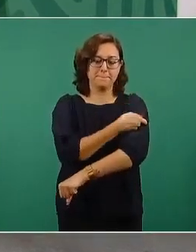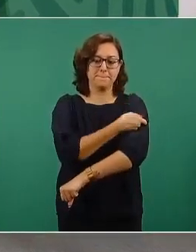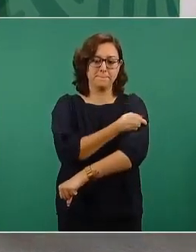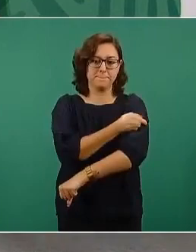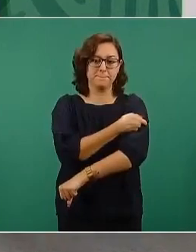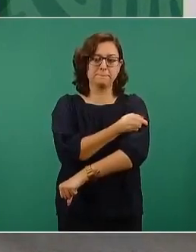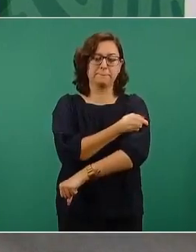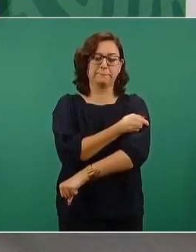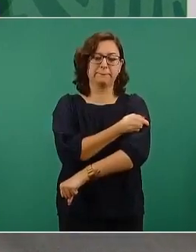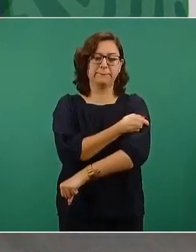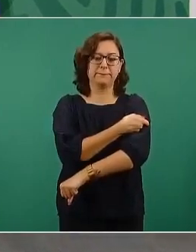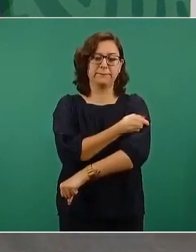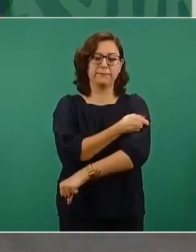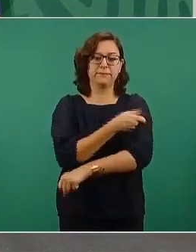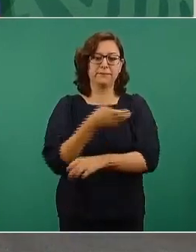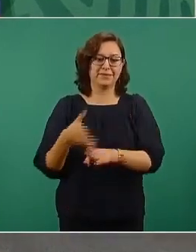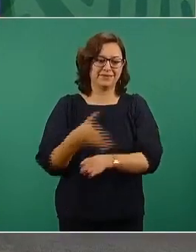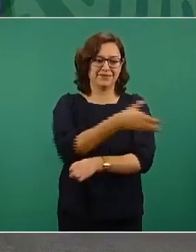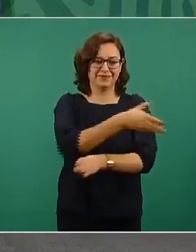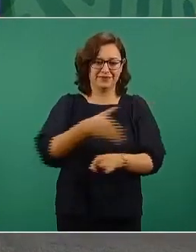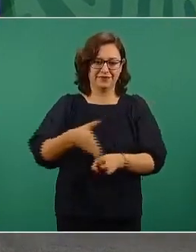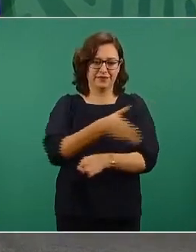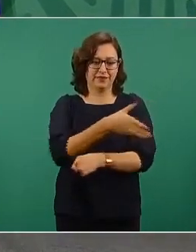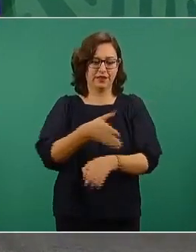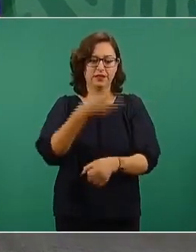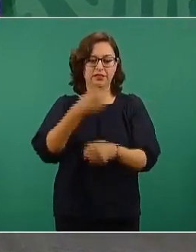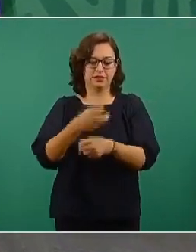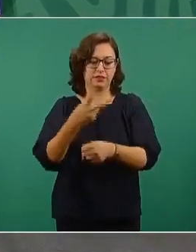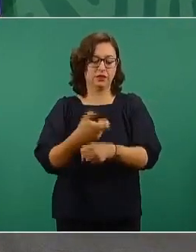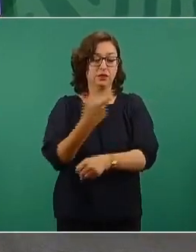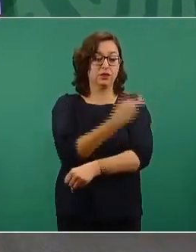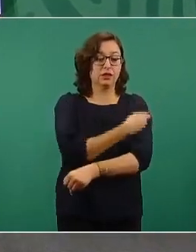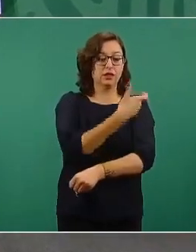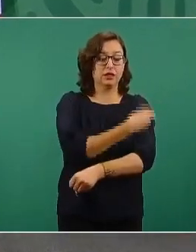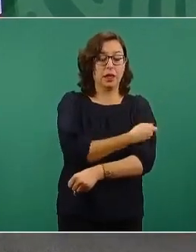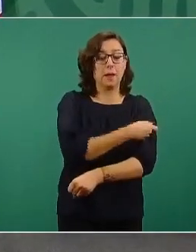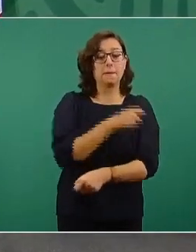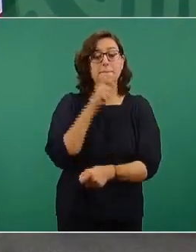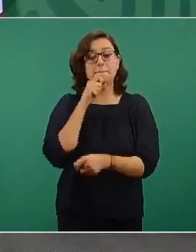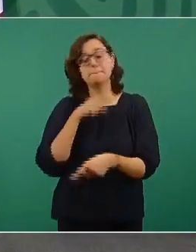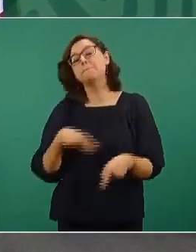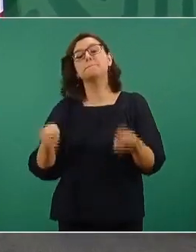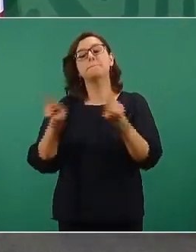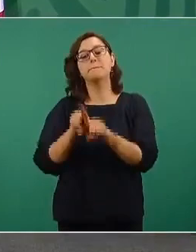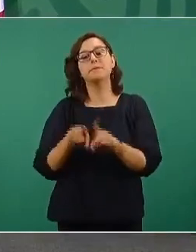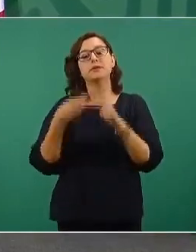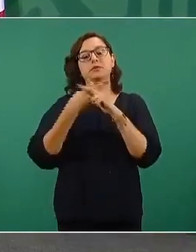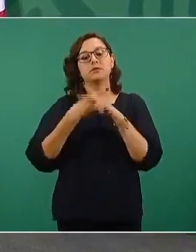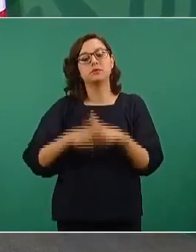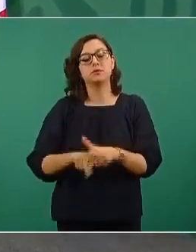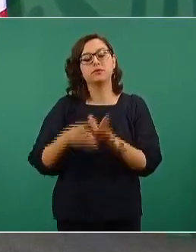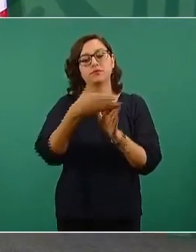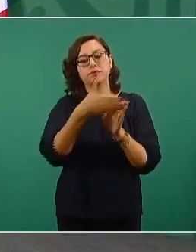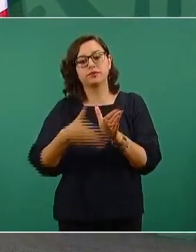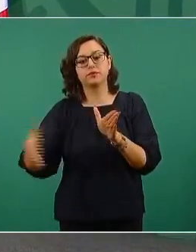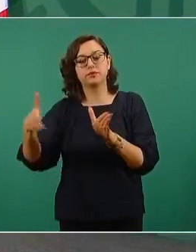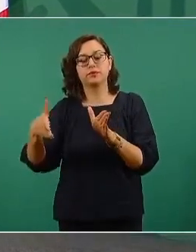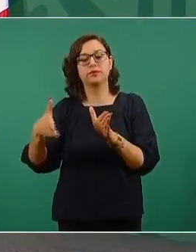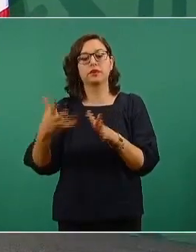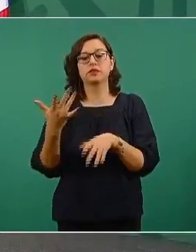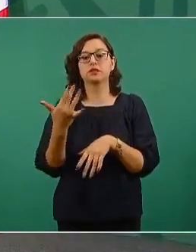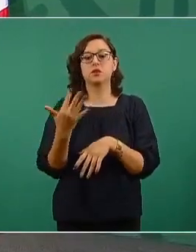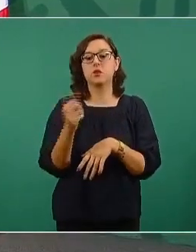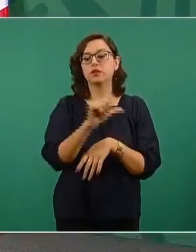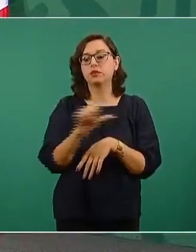y vamos a iniciar la vacunación de la población de 50